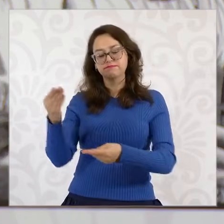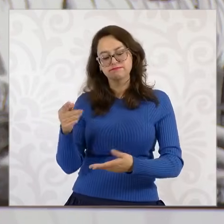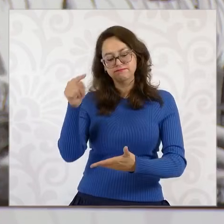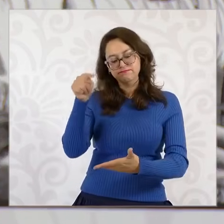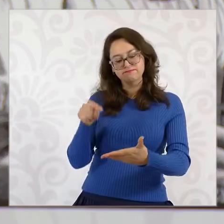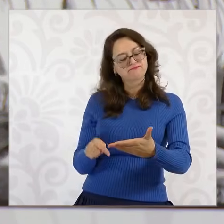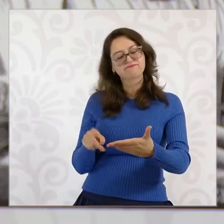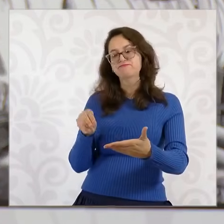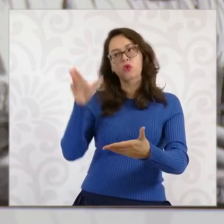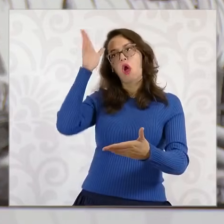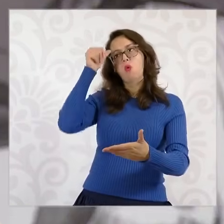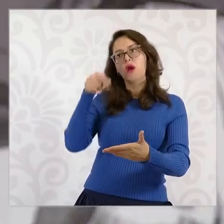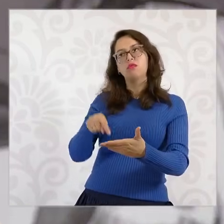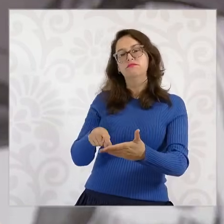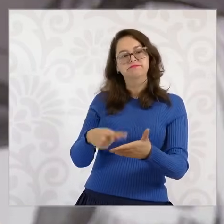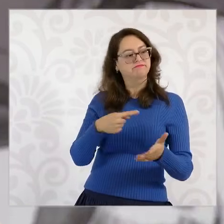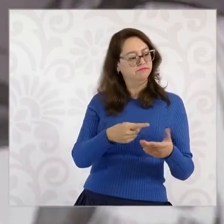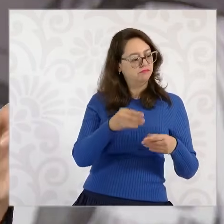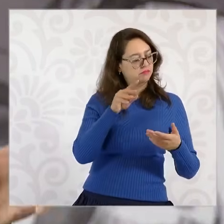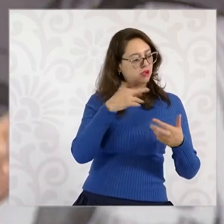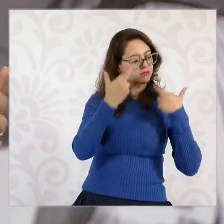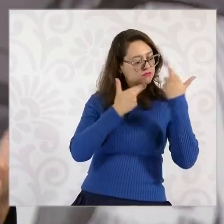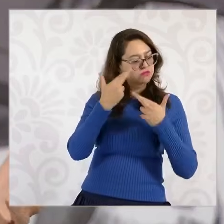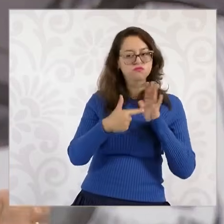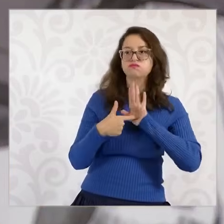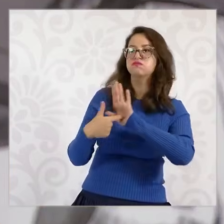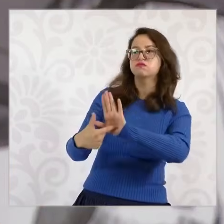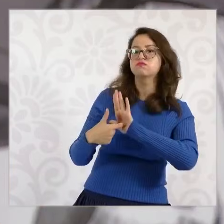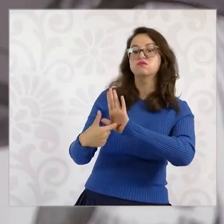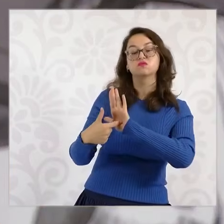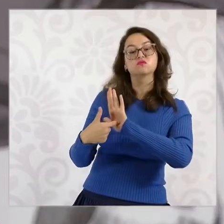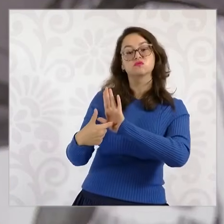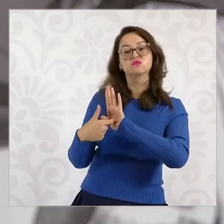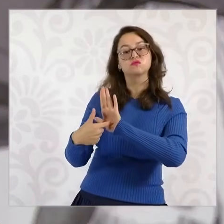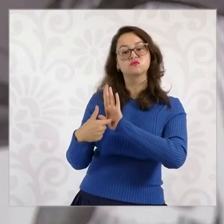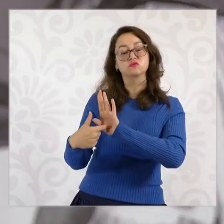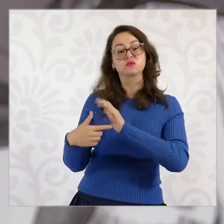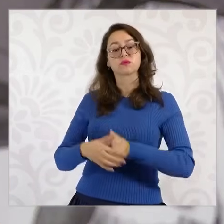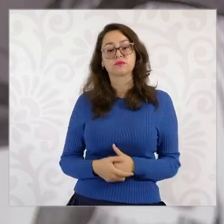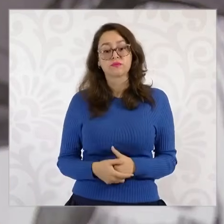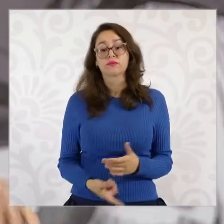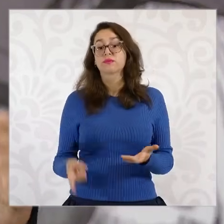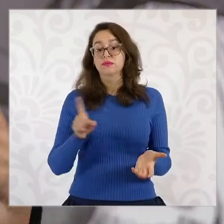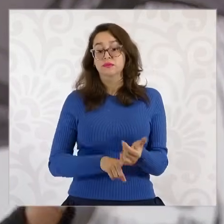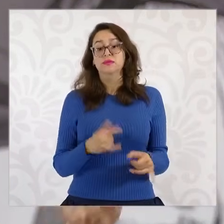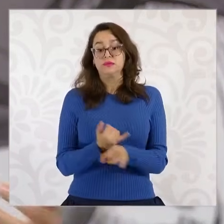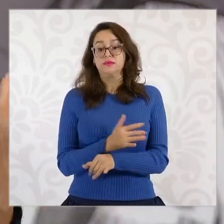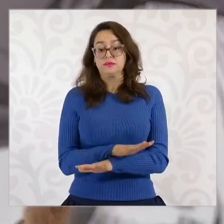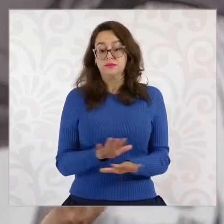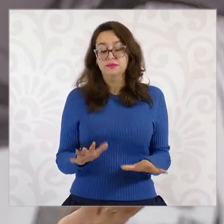los argumentos y ahí en el informe también plantean algunos apoyos